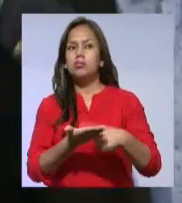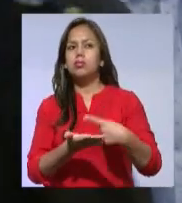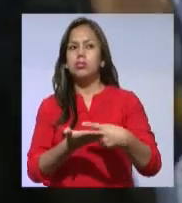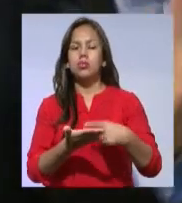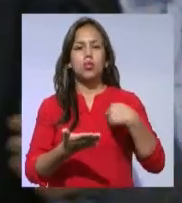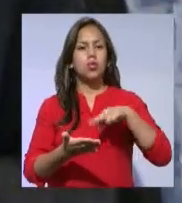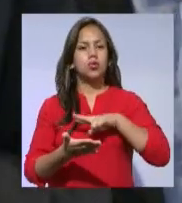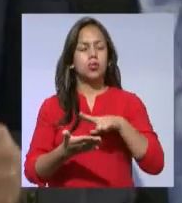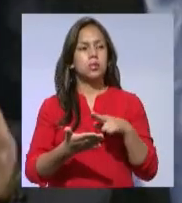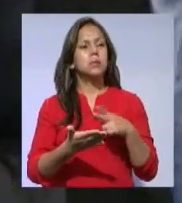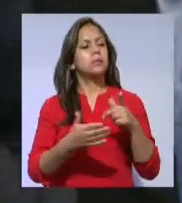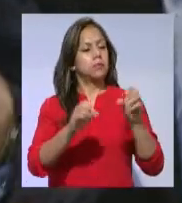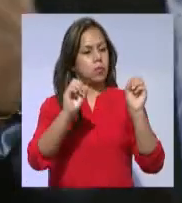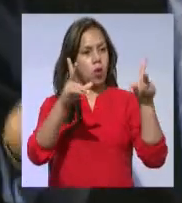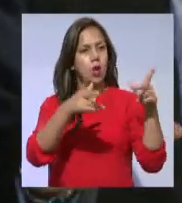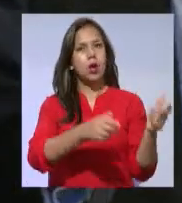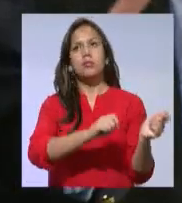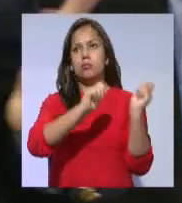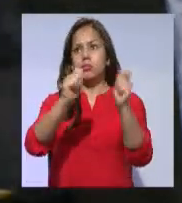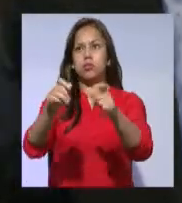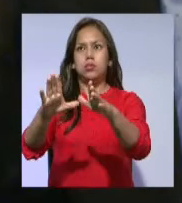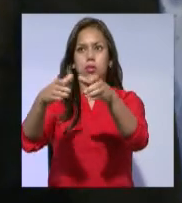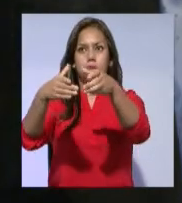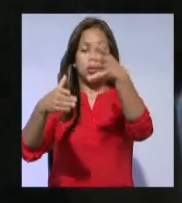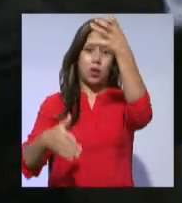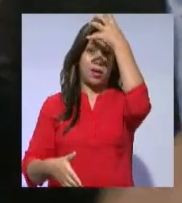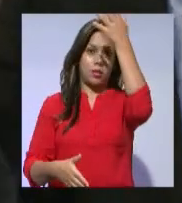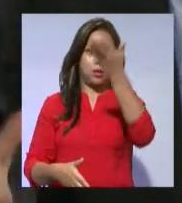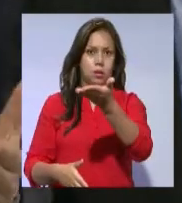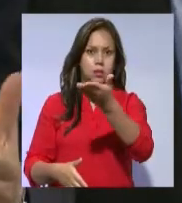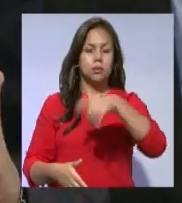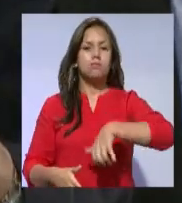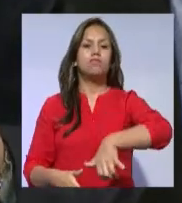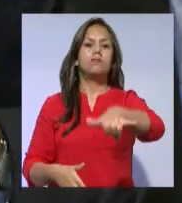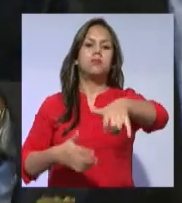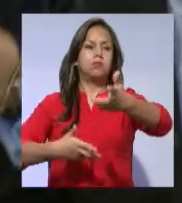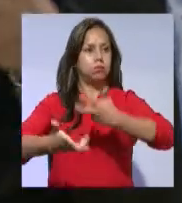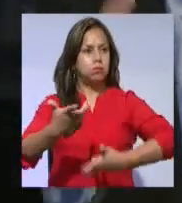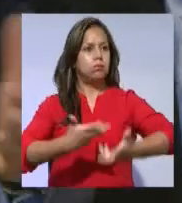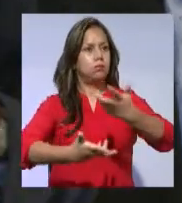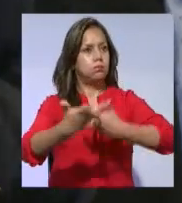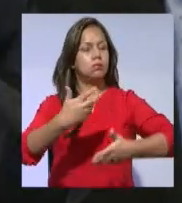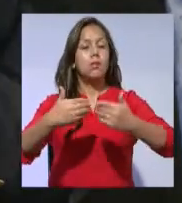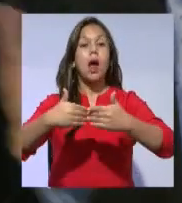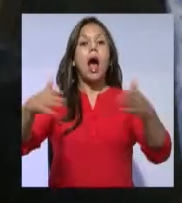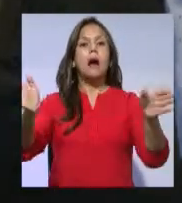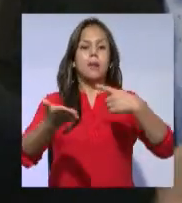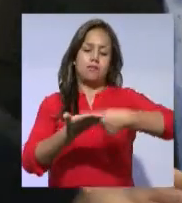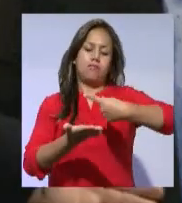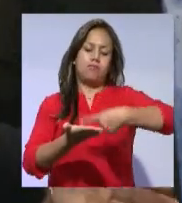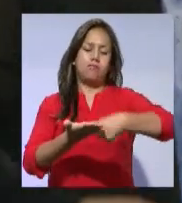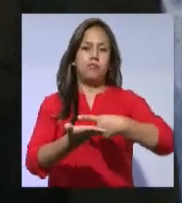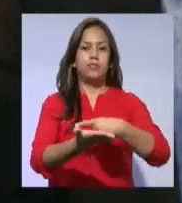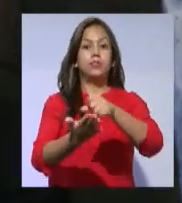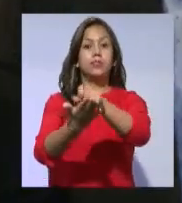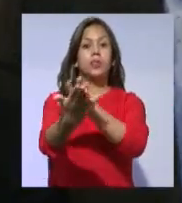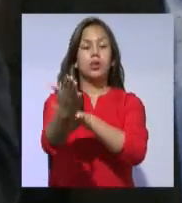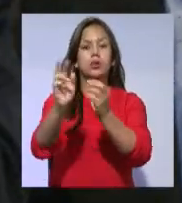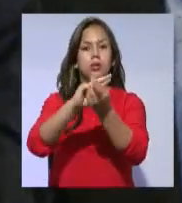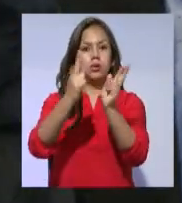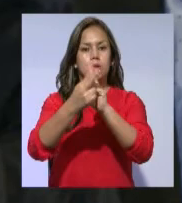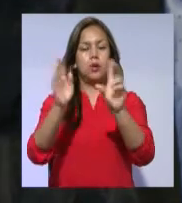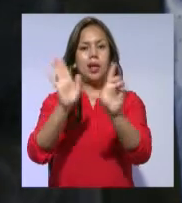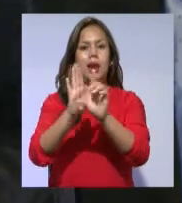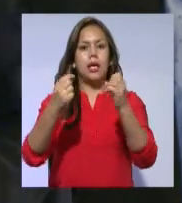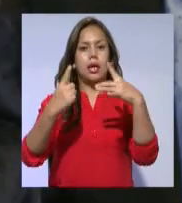para que llegue a la comisión de educación y ahí vamos a abrir todos los espacios para debatir el proyecto de reforma a la ley orgánica